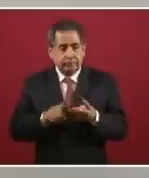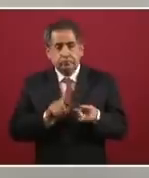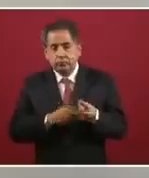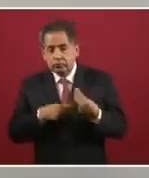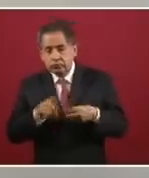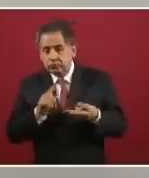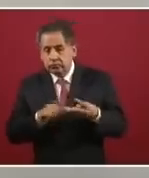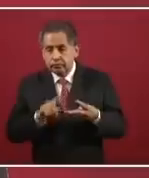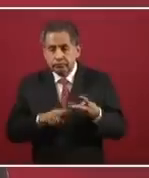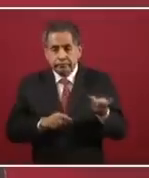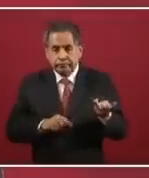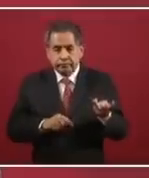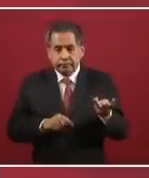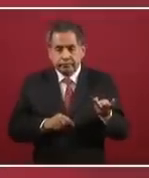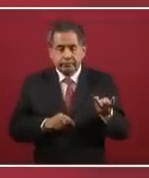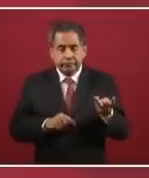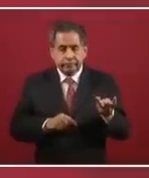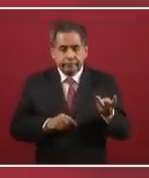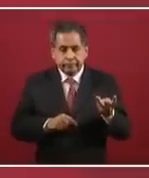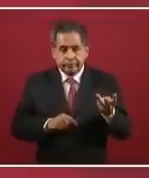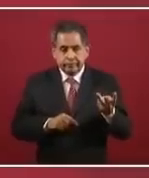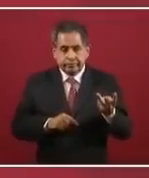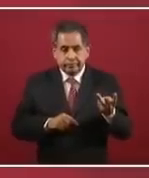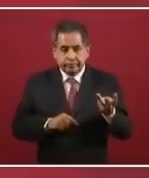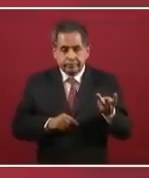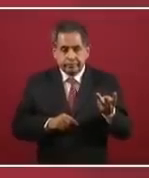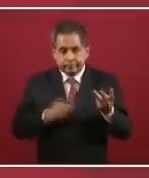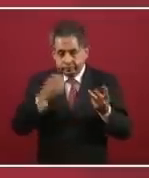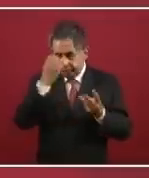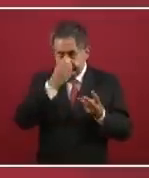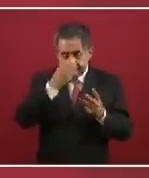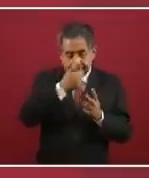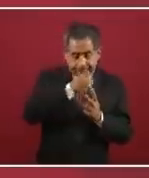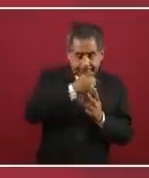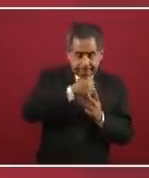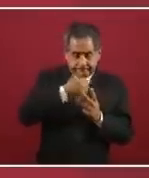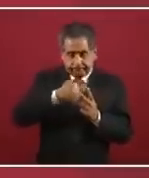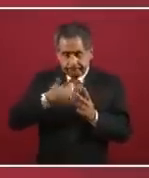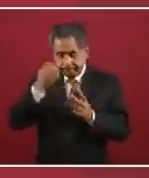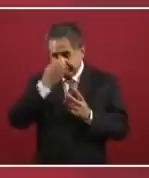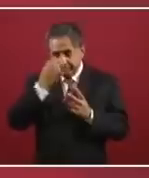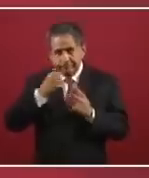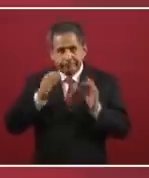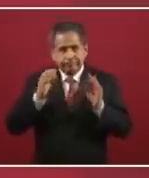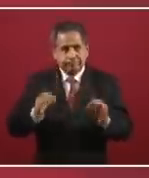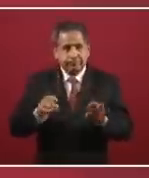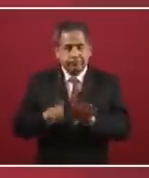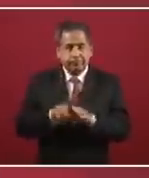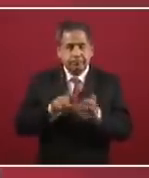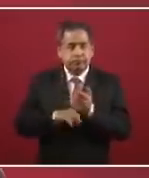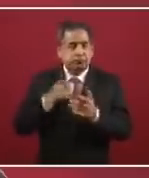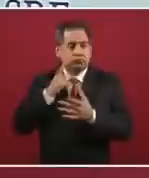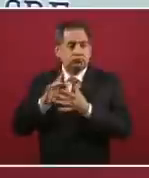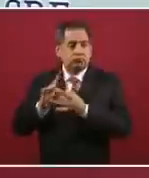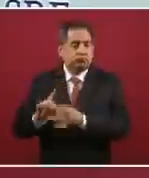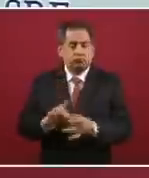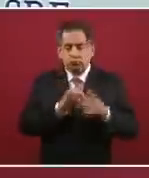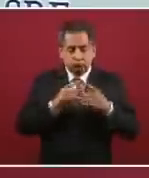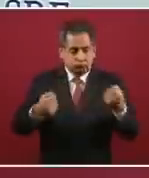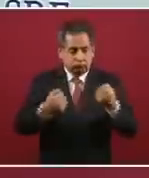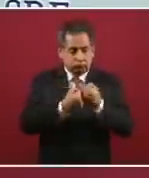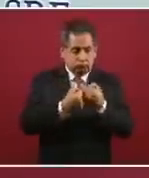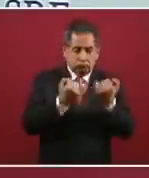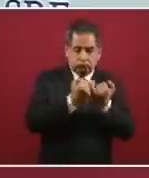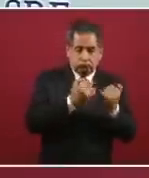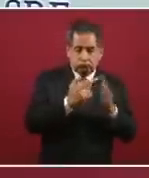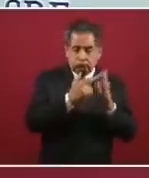provienen, y no solo estar revisando una por una, que desde luego es indispensable, sino tener una política en toda la frontera.